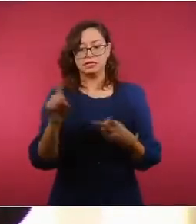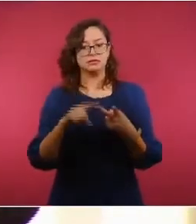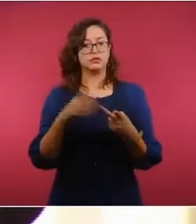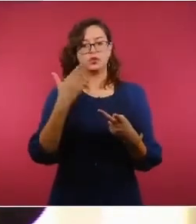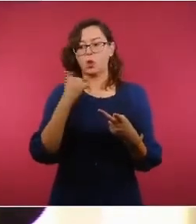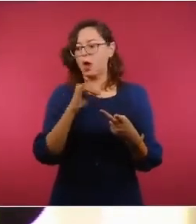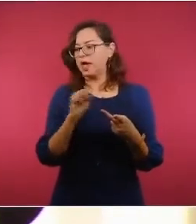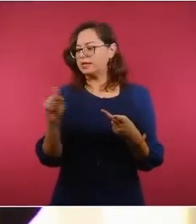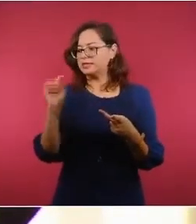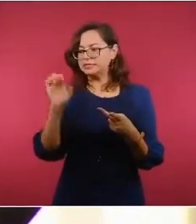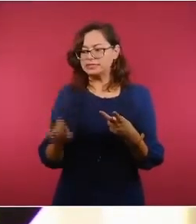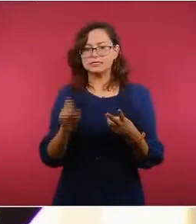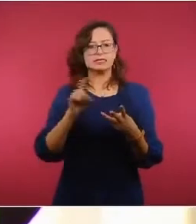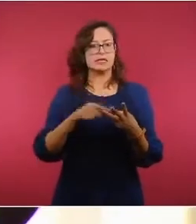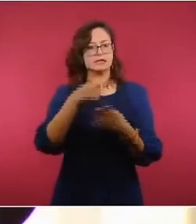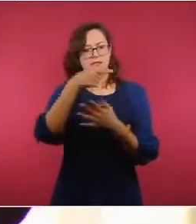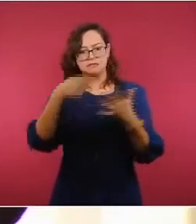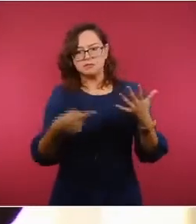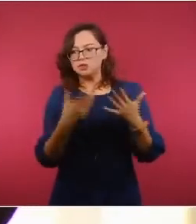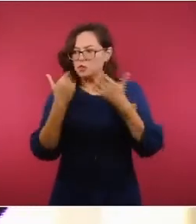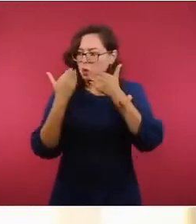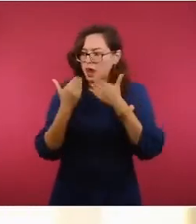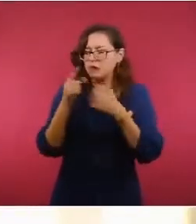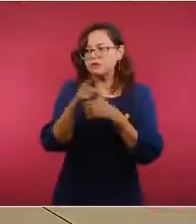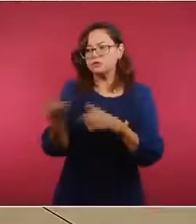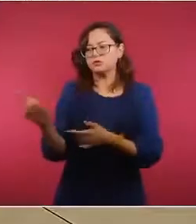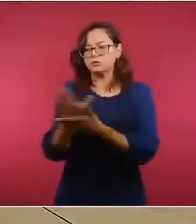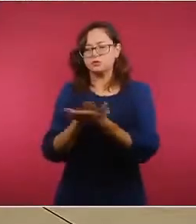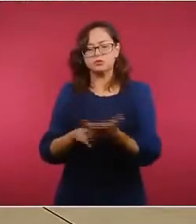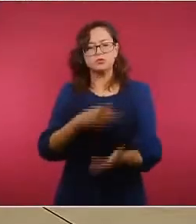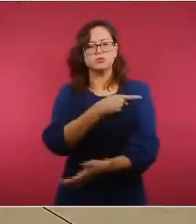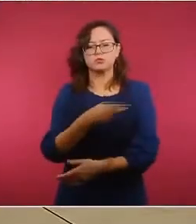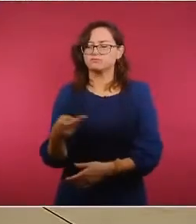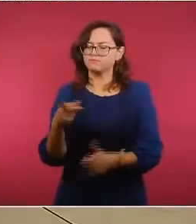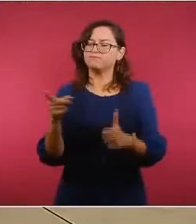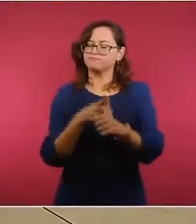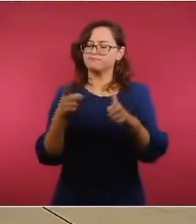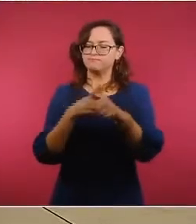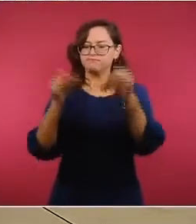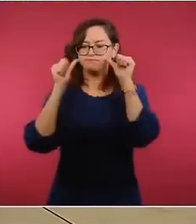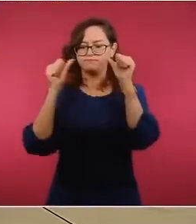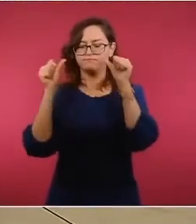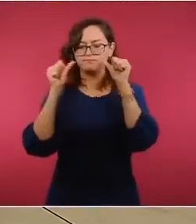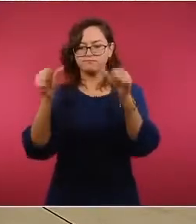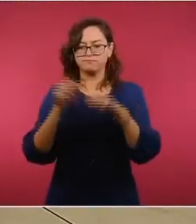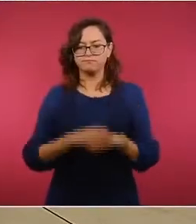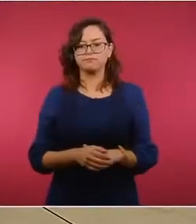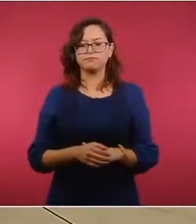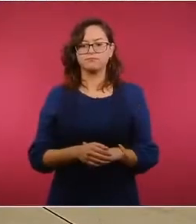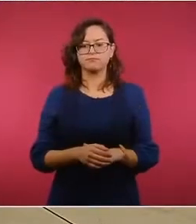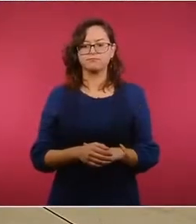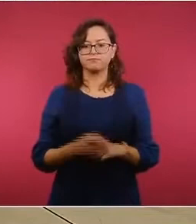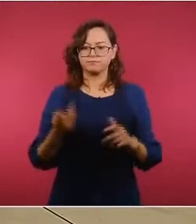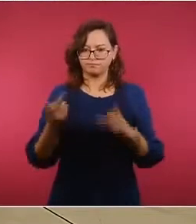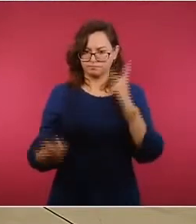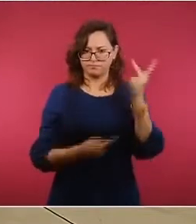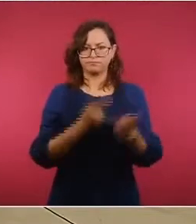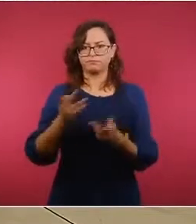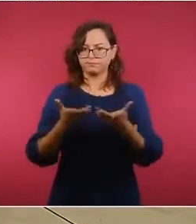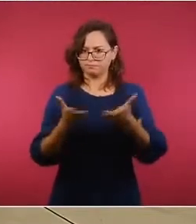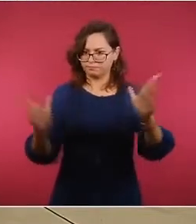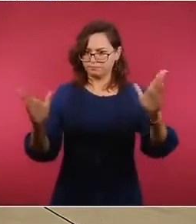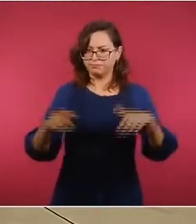más humilde, a la gente más pobre. Eso es en general. Entonces, empezamos.